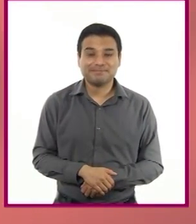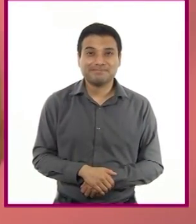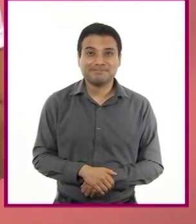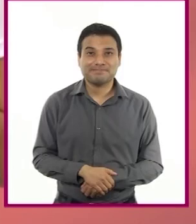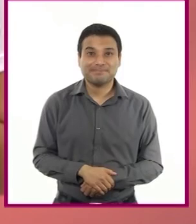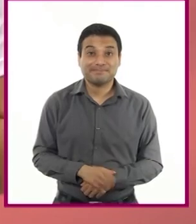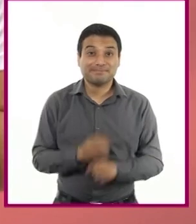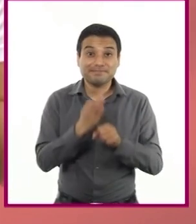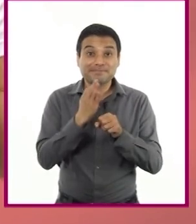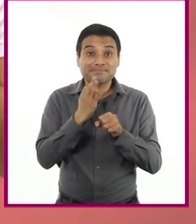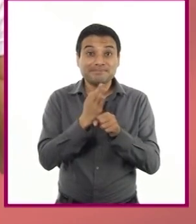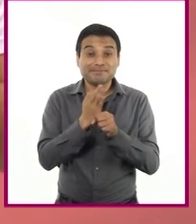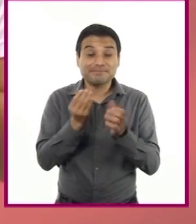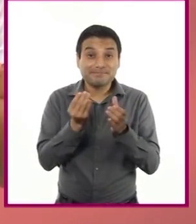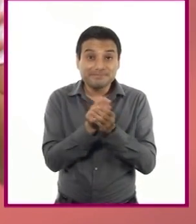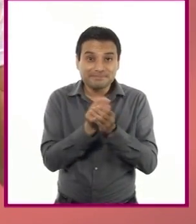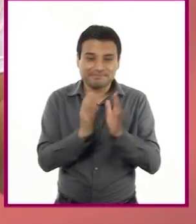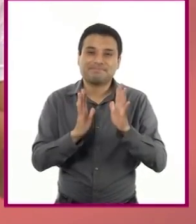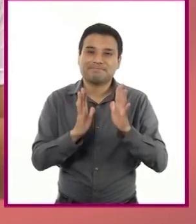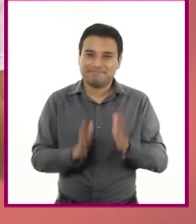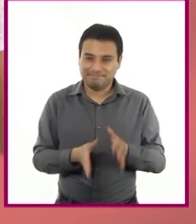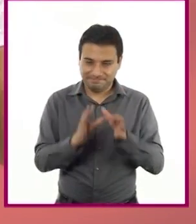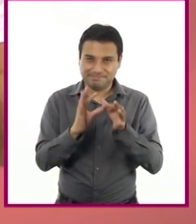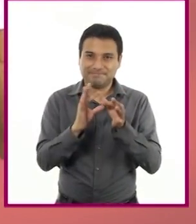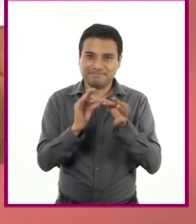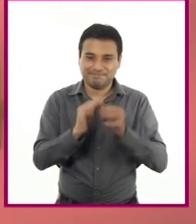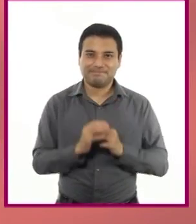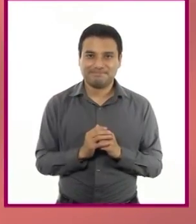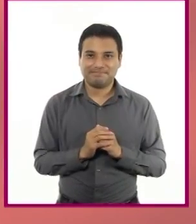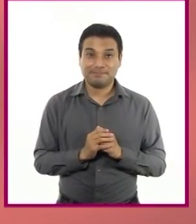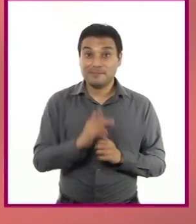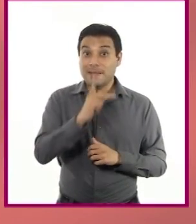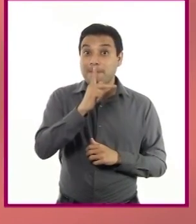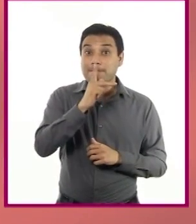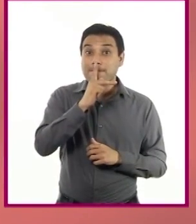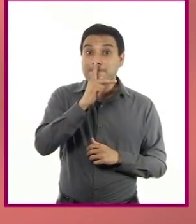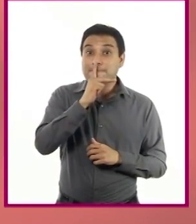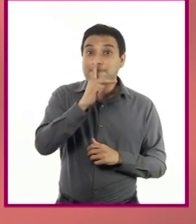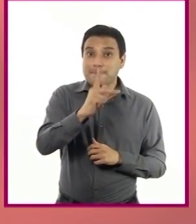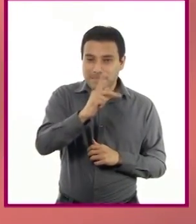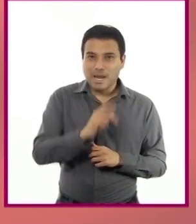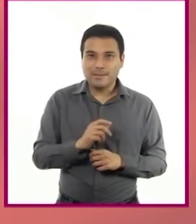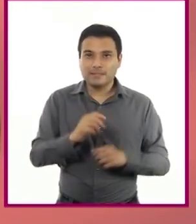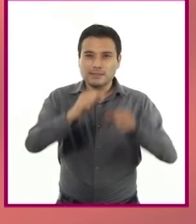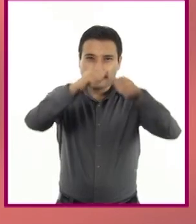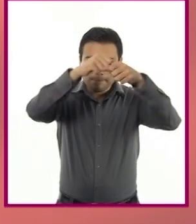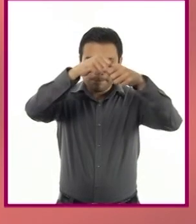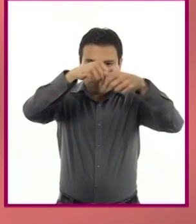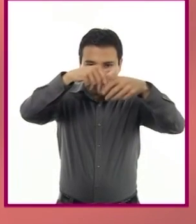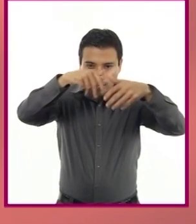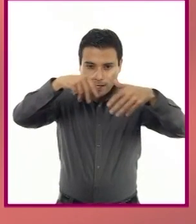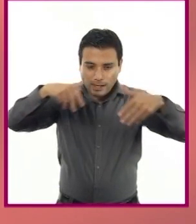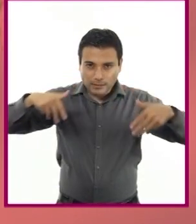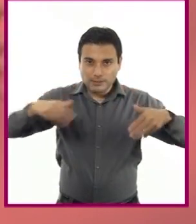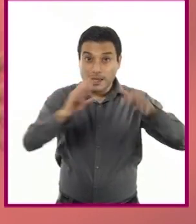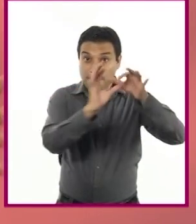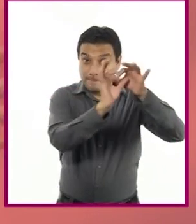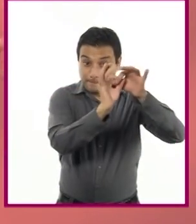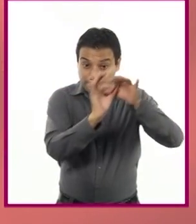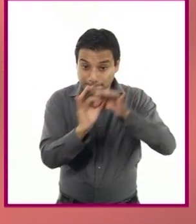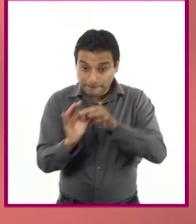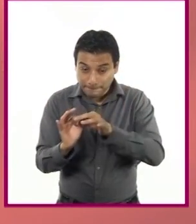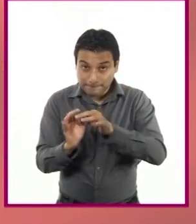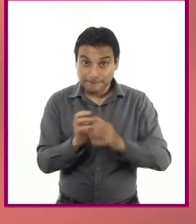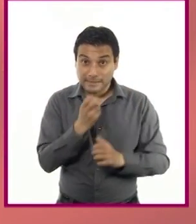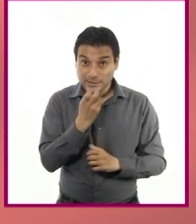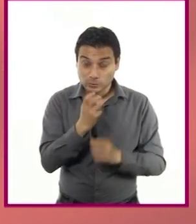En esta sesión vimos que establecer relaciones entre conceptos en un mapa conceptual con la finalidad de elaborar